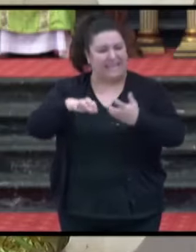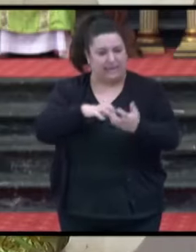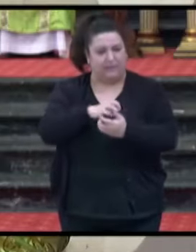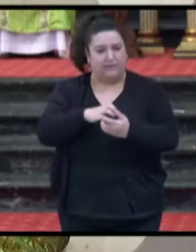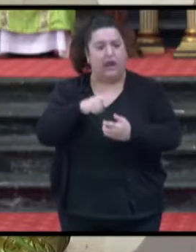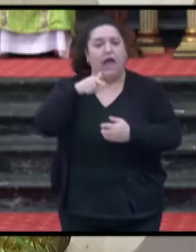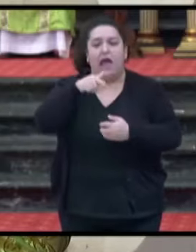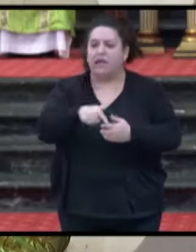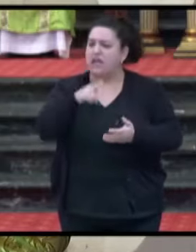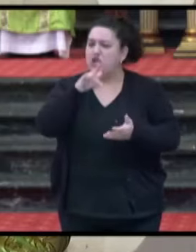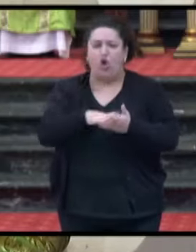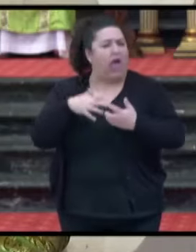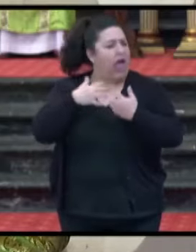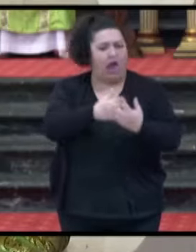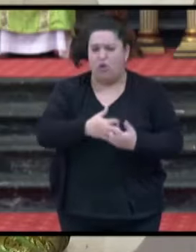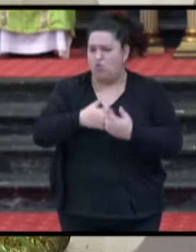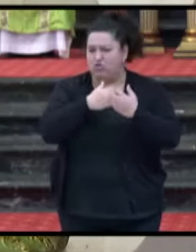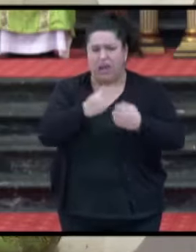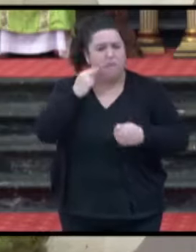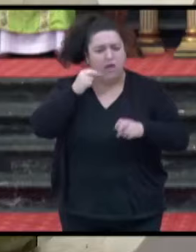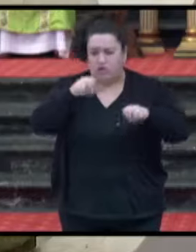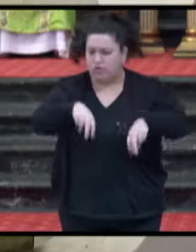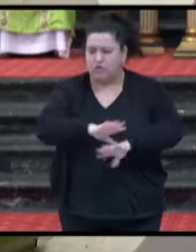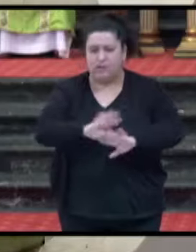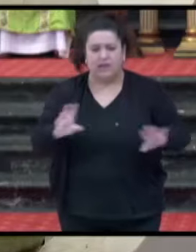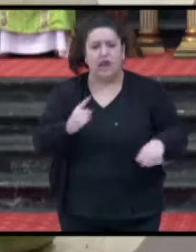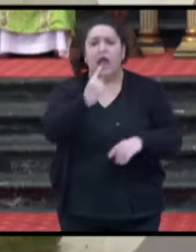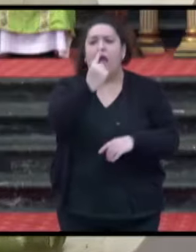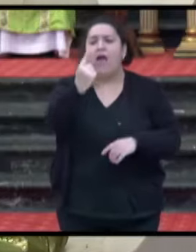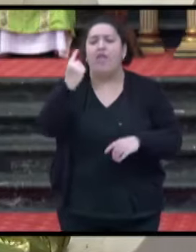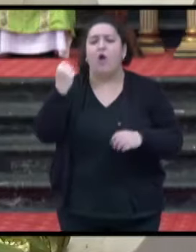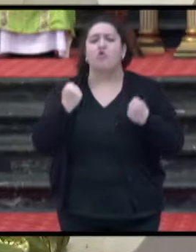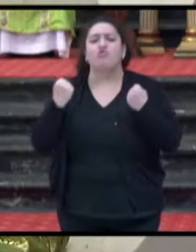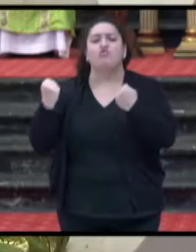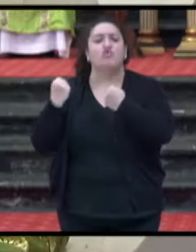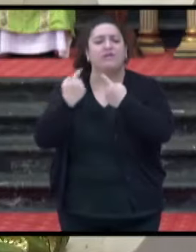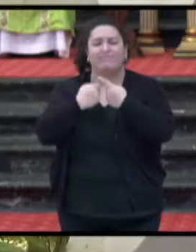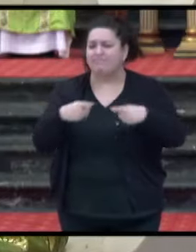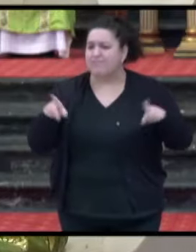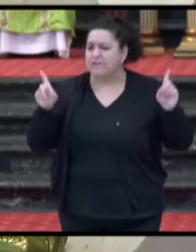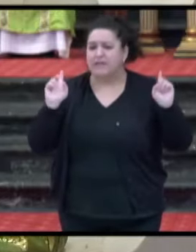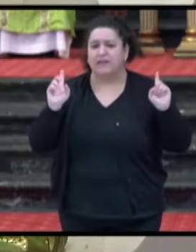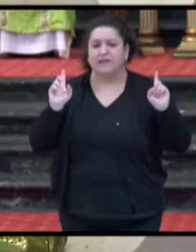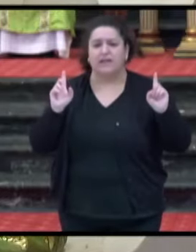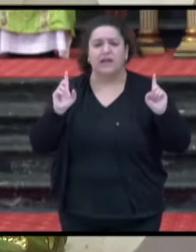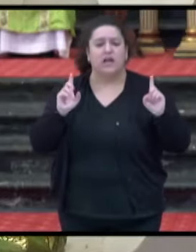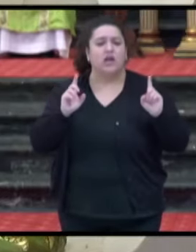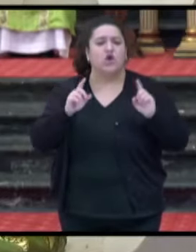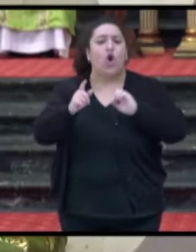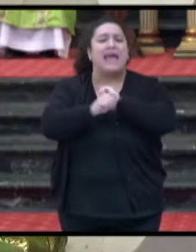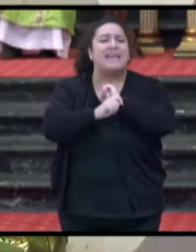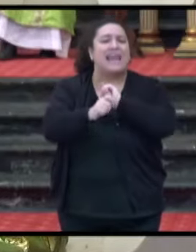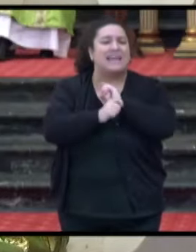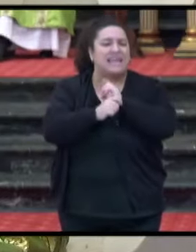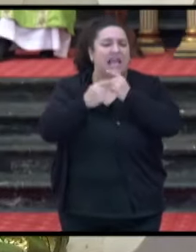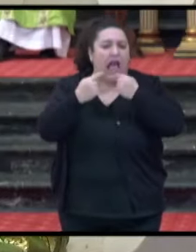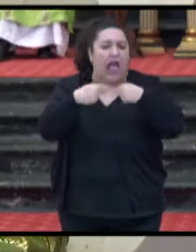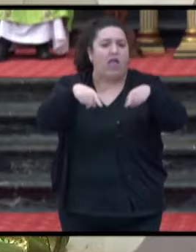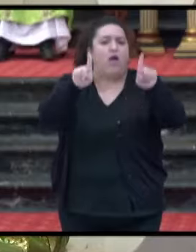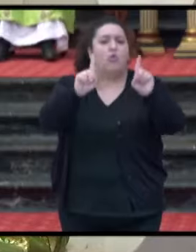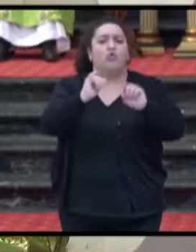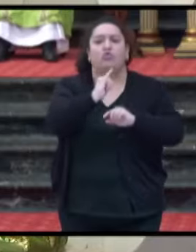combatir sin miedo cada uno con las fuerzas que tenga y con las mañas que Dios le haya